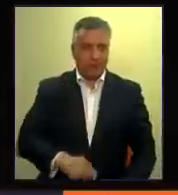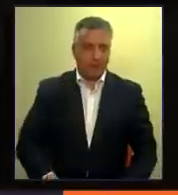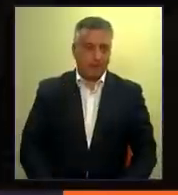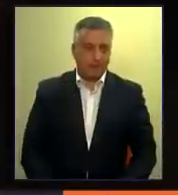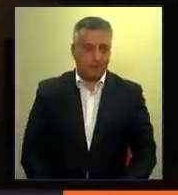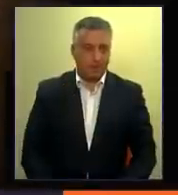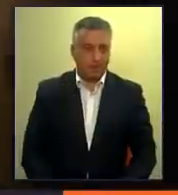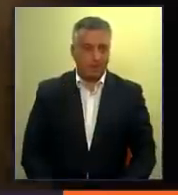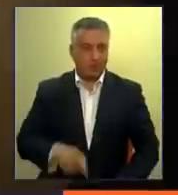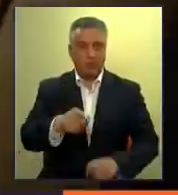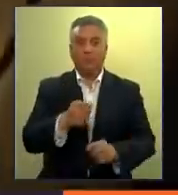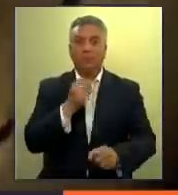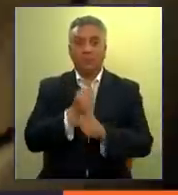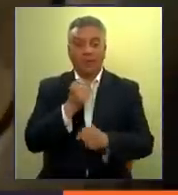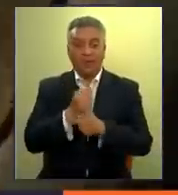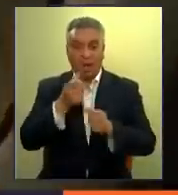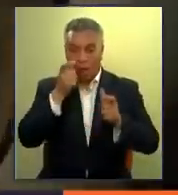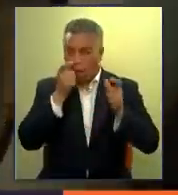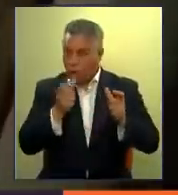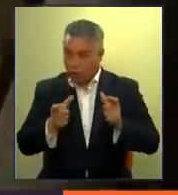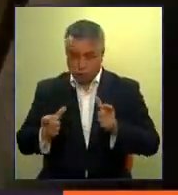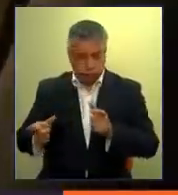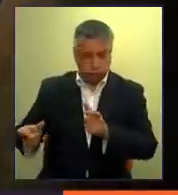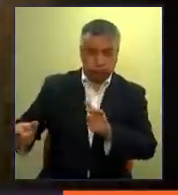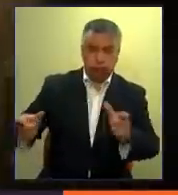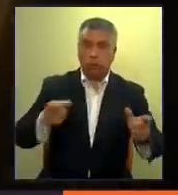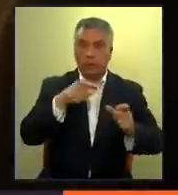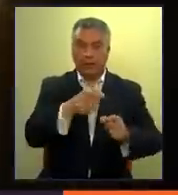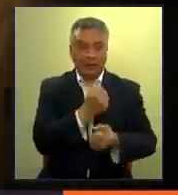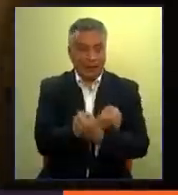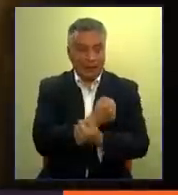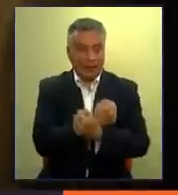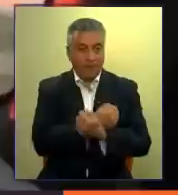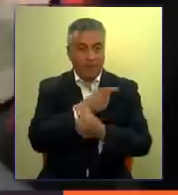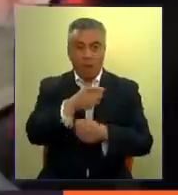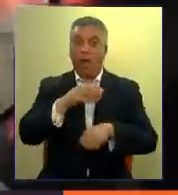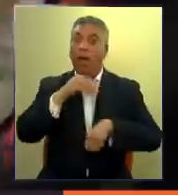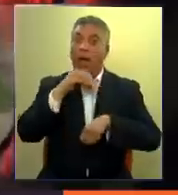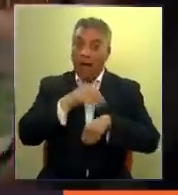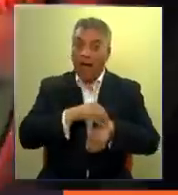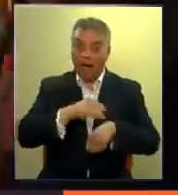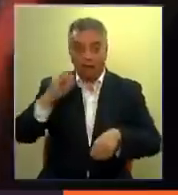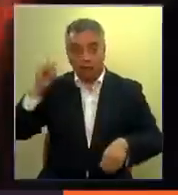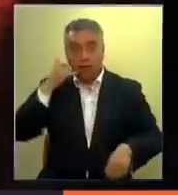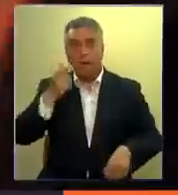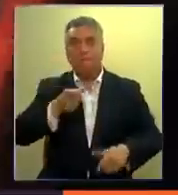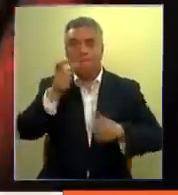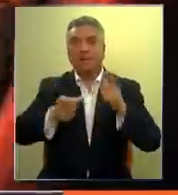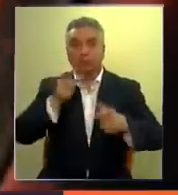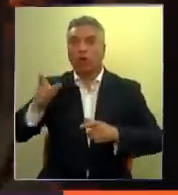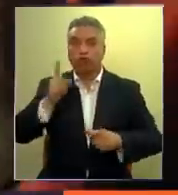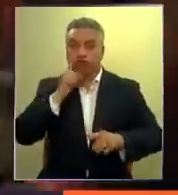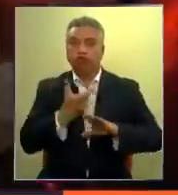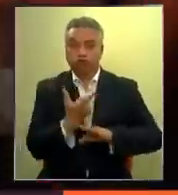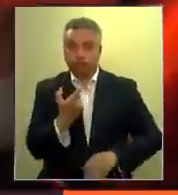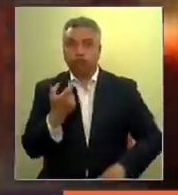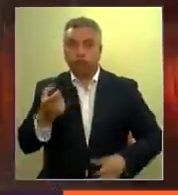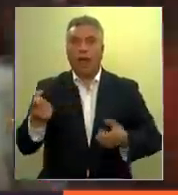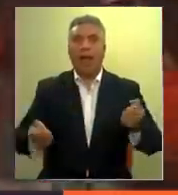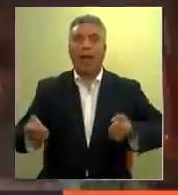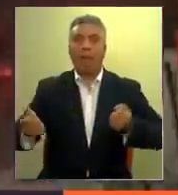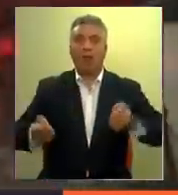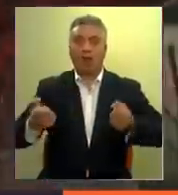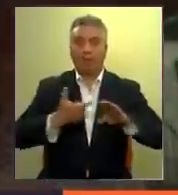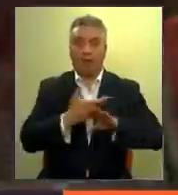En medio del trabajo de fiscalización, esta unidad de carabineros es alertada que personas armadas están circulando en una camioneta